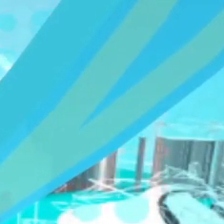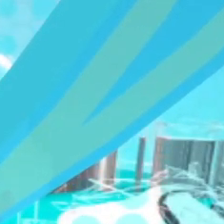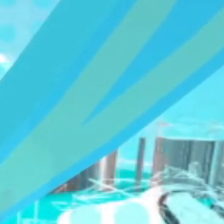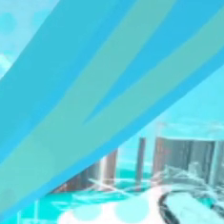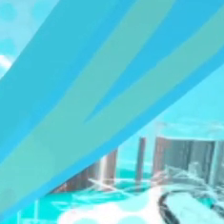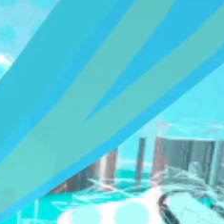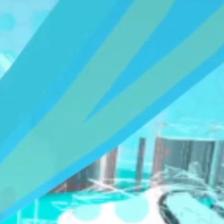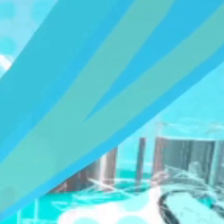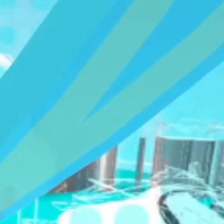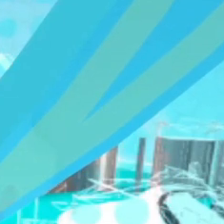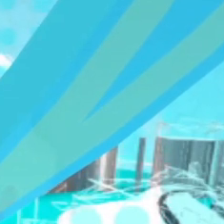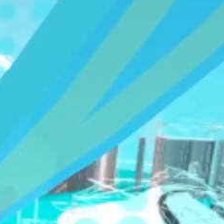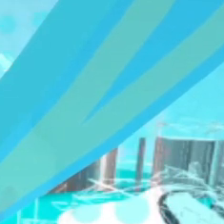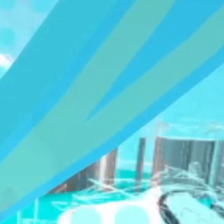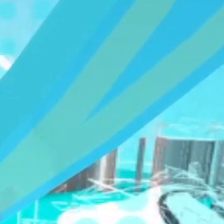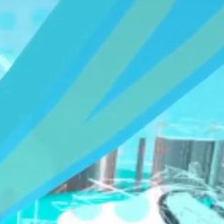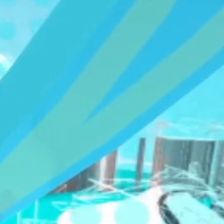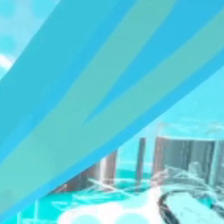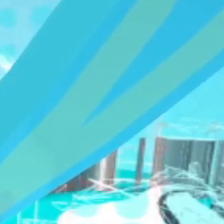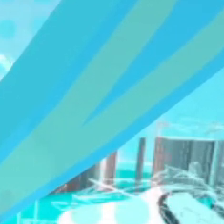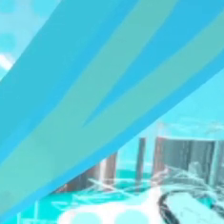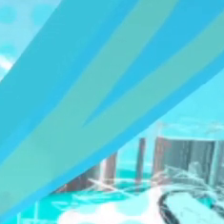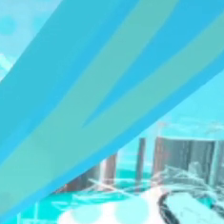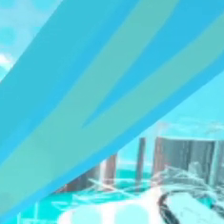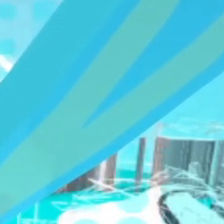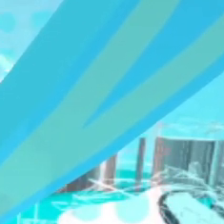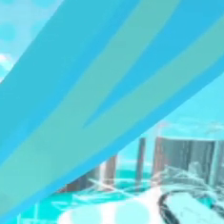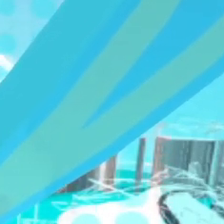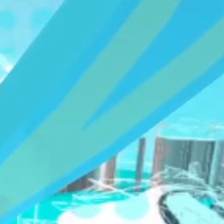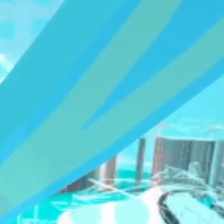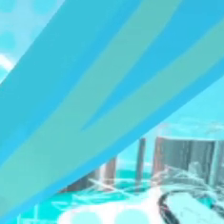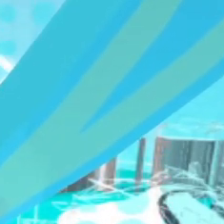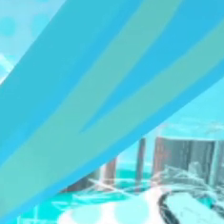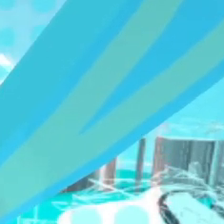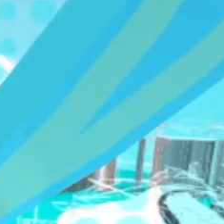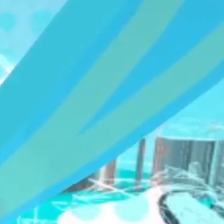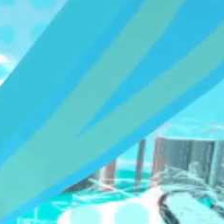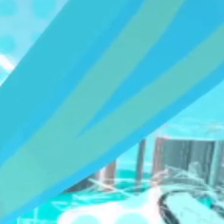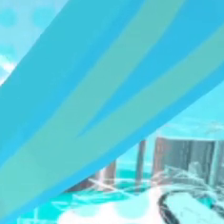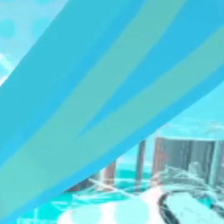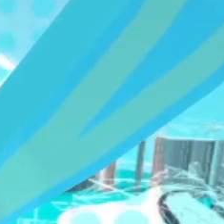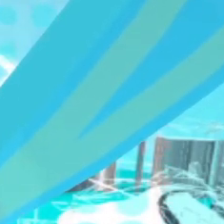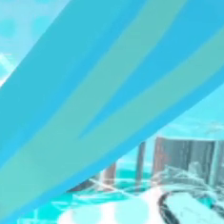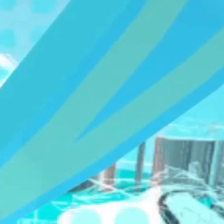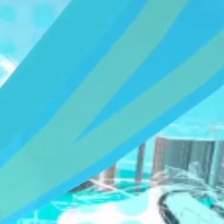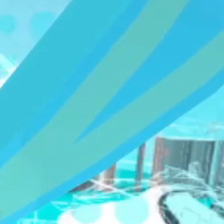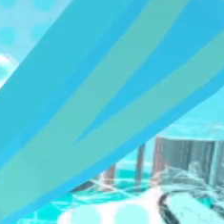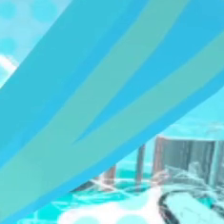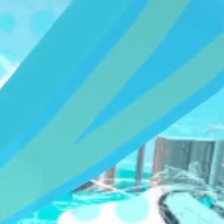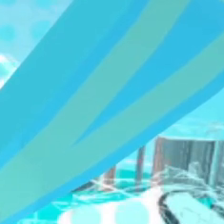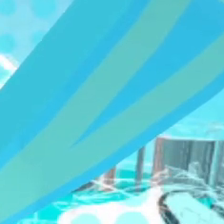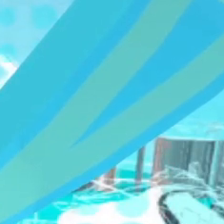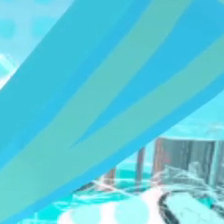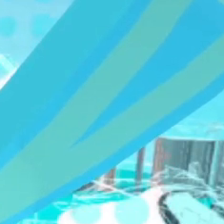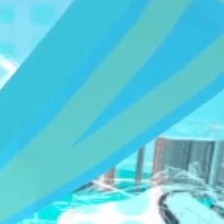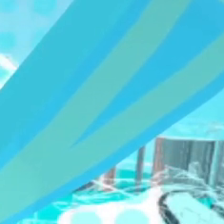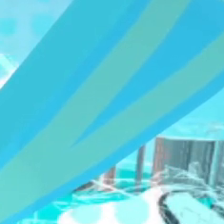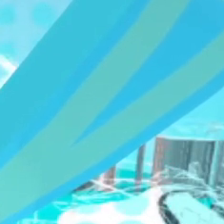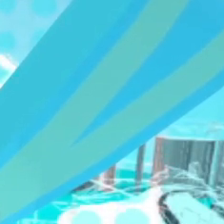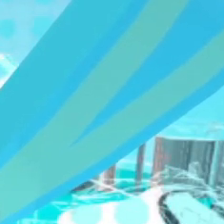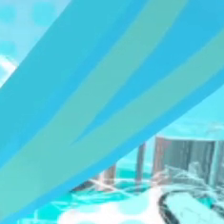dólar está en 623 colones con 92 céntimos y la venta 630 colones con 41 céntimos.